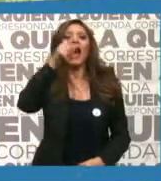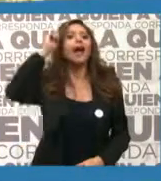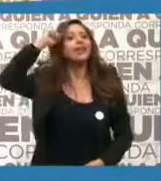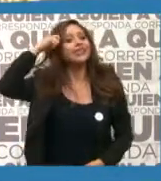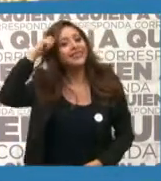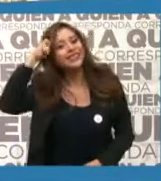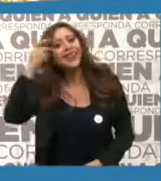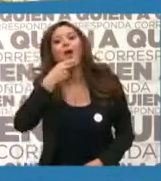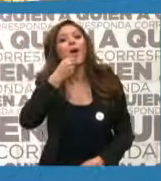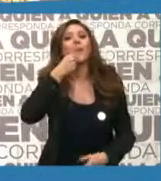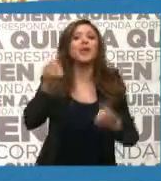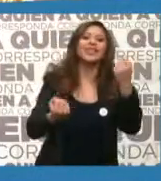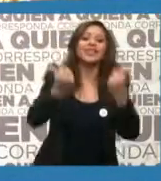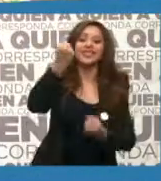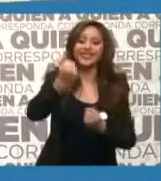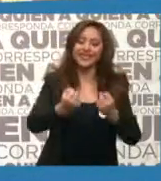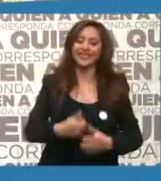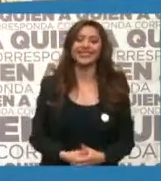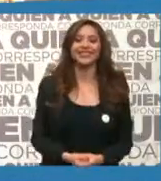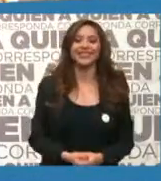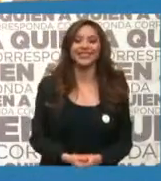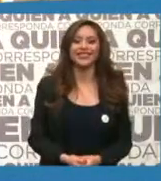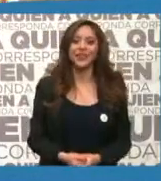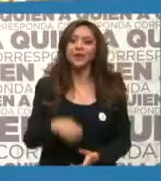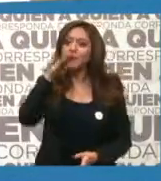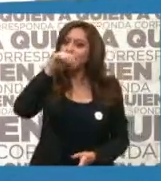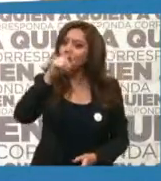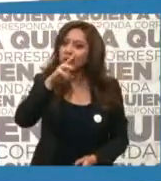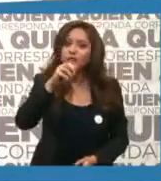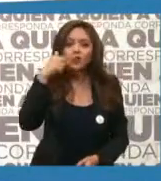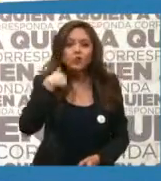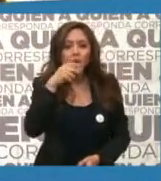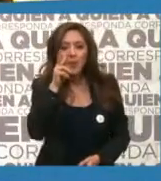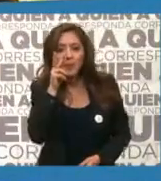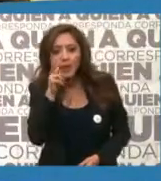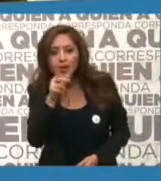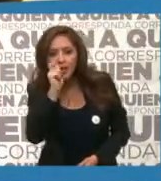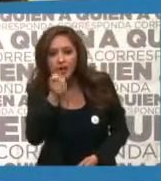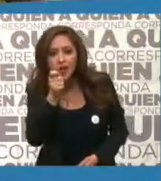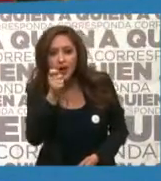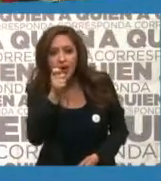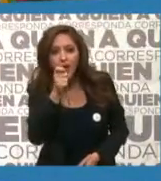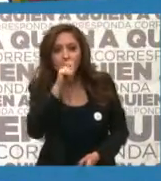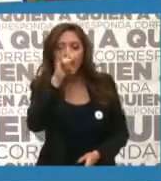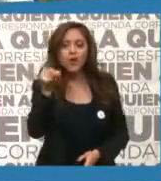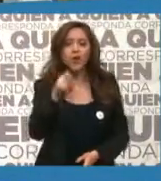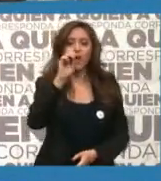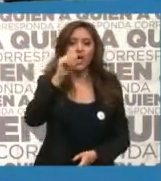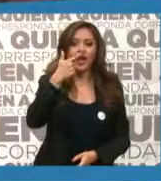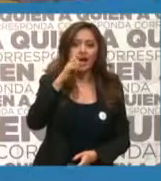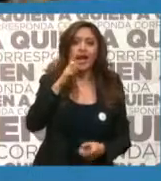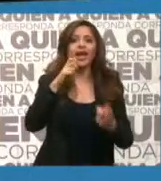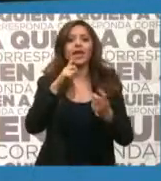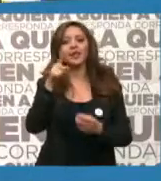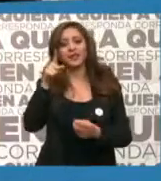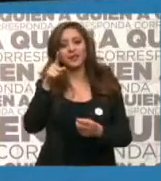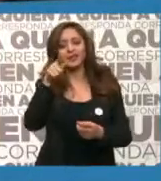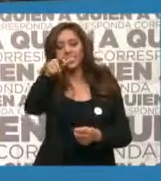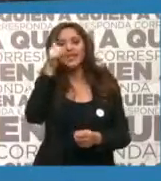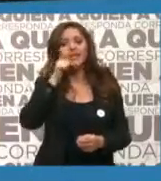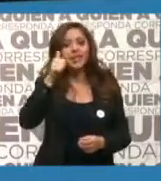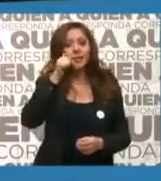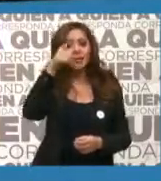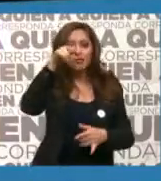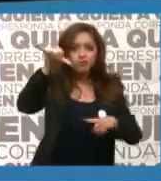Pero trae chofer. Mauricio. Y además veo aquí, ¿es George? Es George, es el Capi. Es el que nunca le falla a